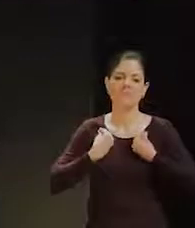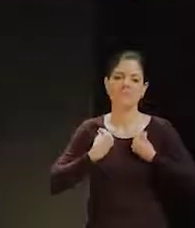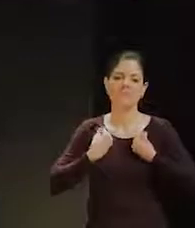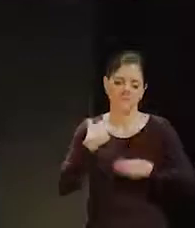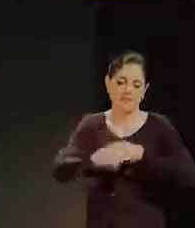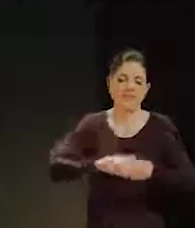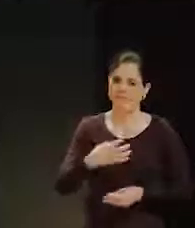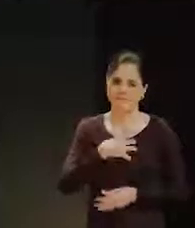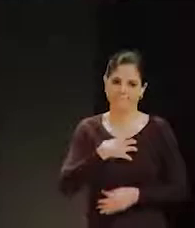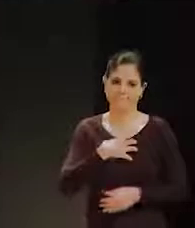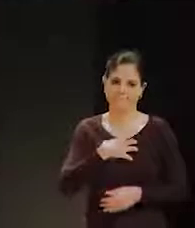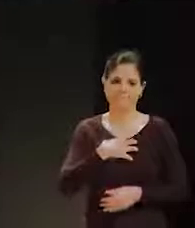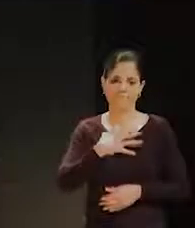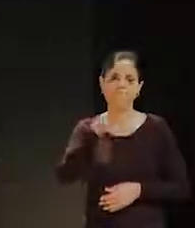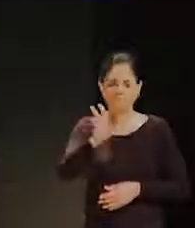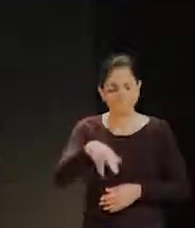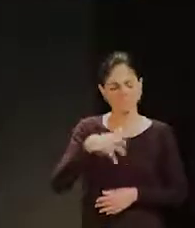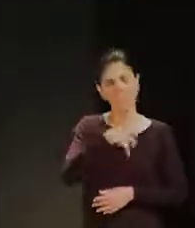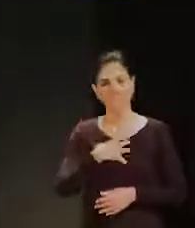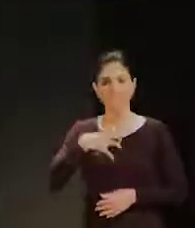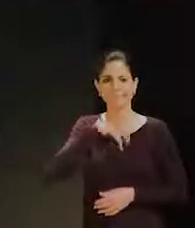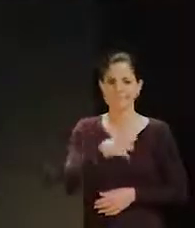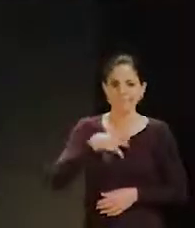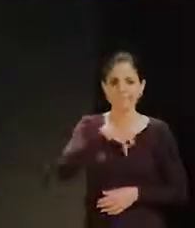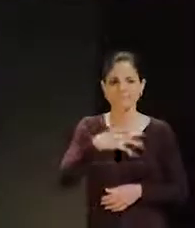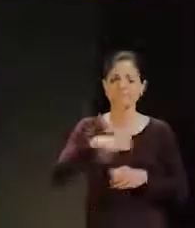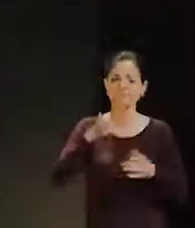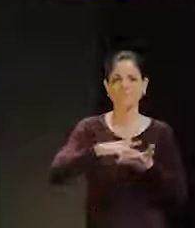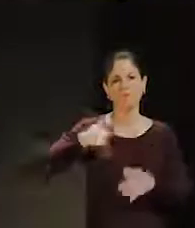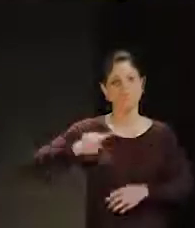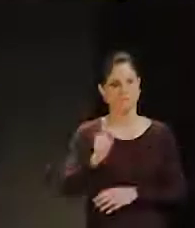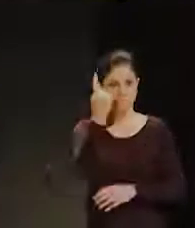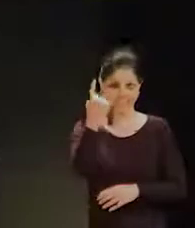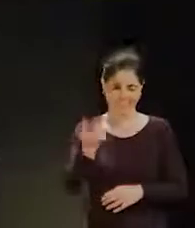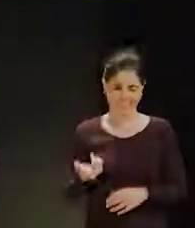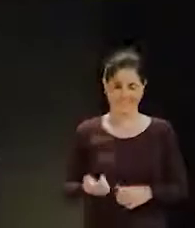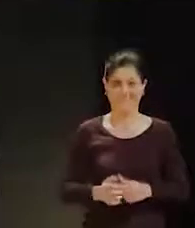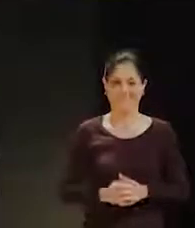hago. Es muy tedioso ser pionera